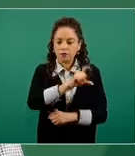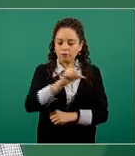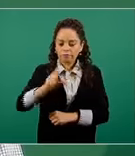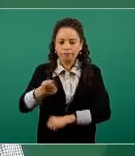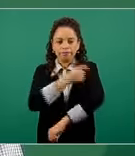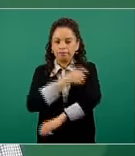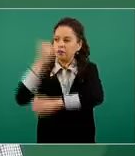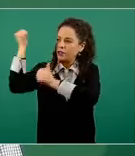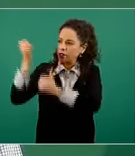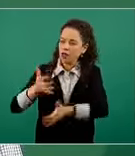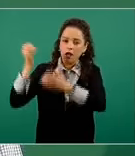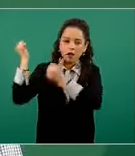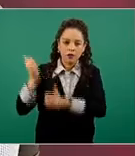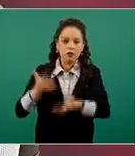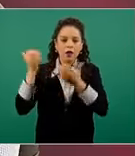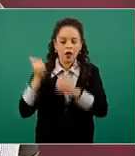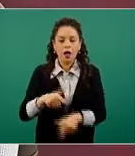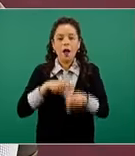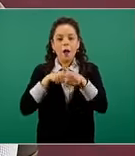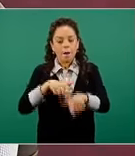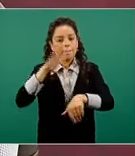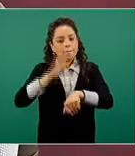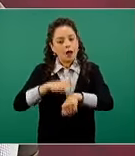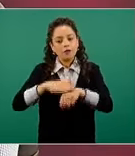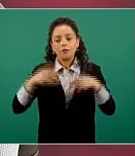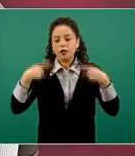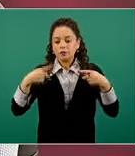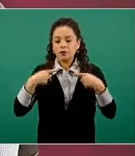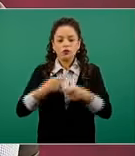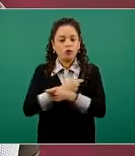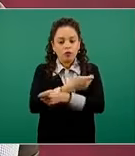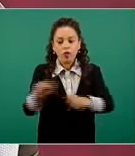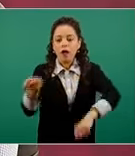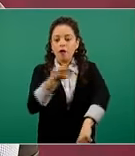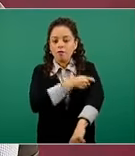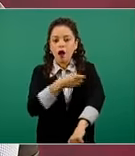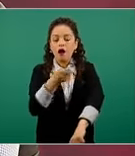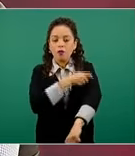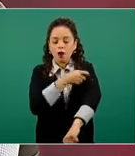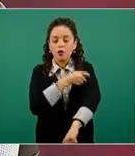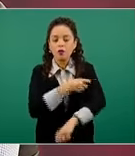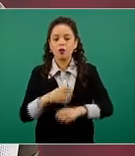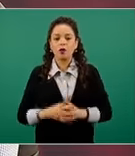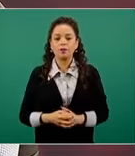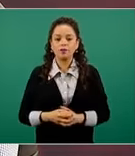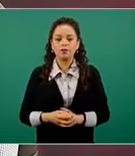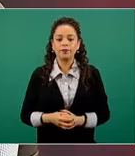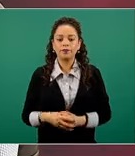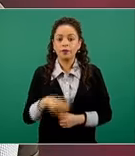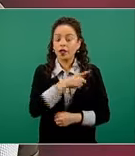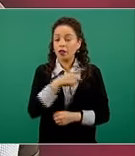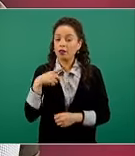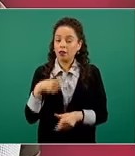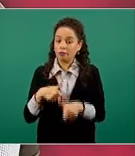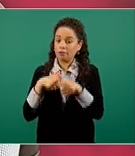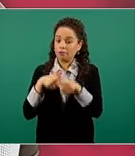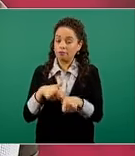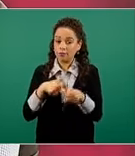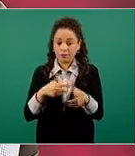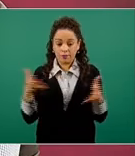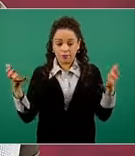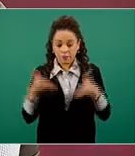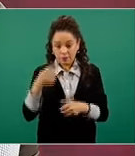va incrementando la vacunación de las personas, las herramientas que todavía tenemos y que debemos de seguir implementando